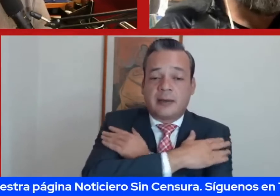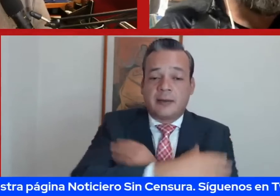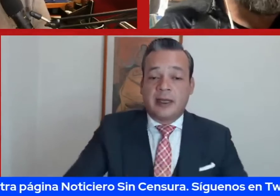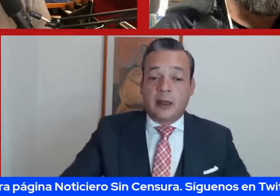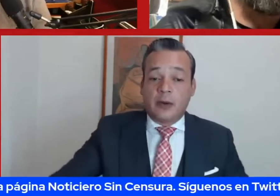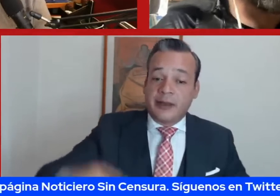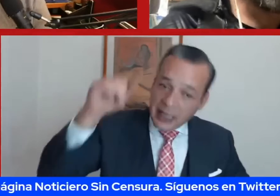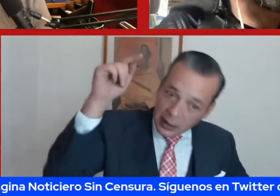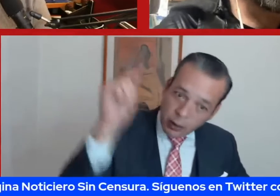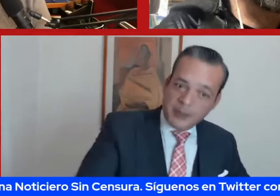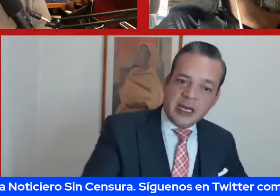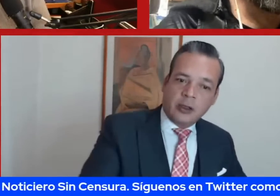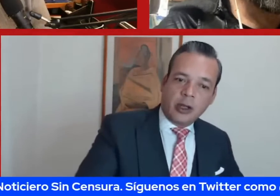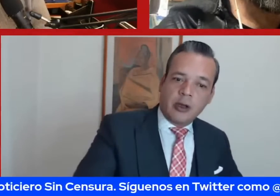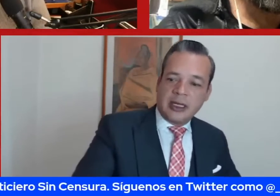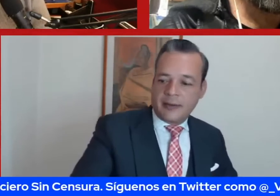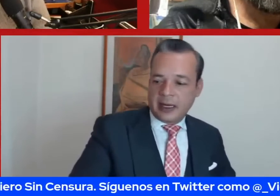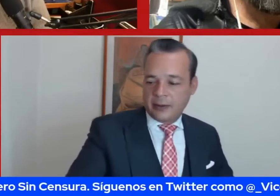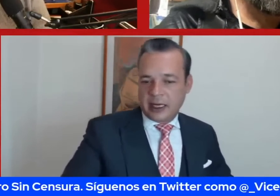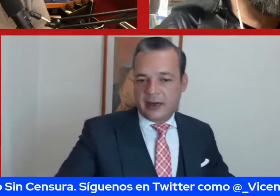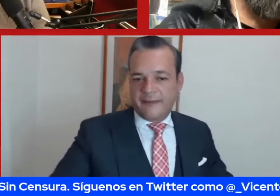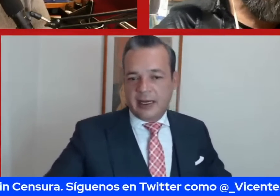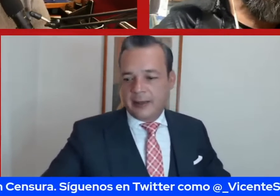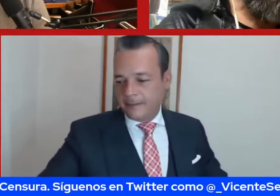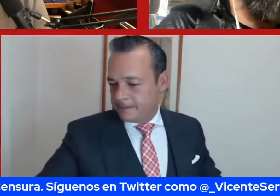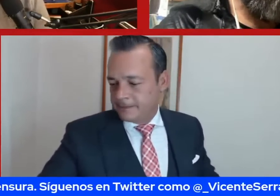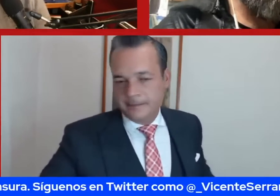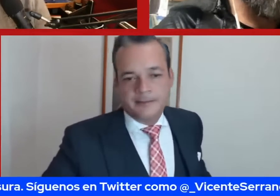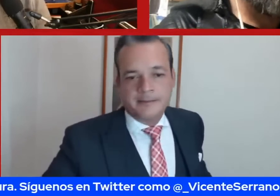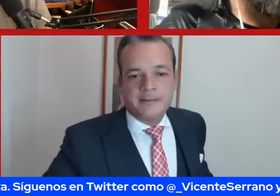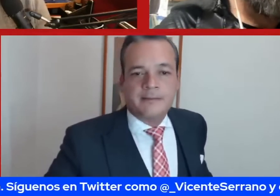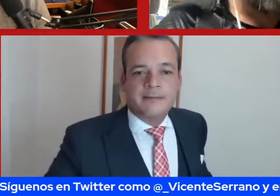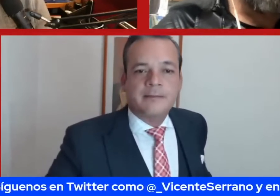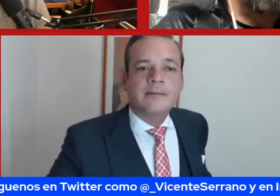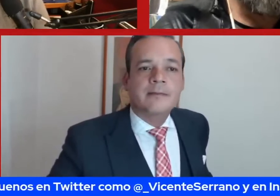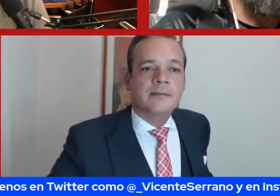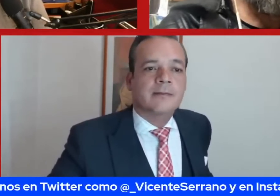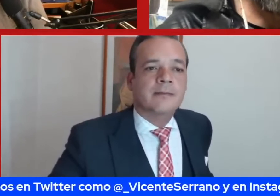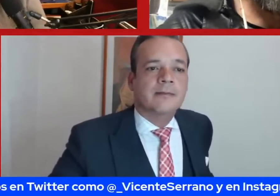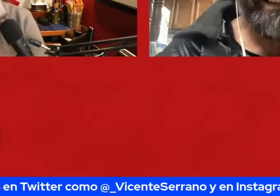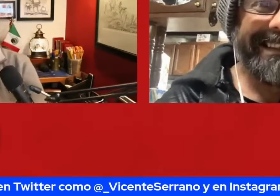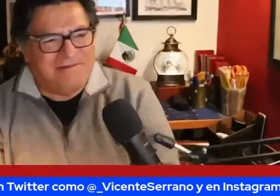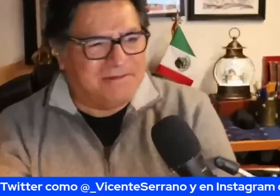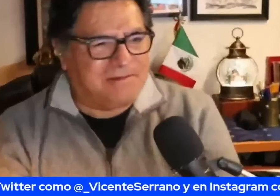feliz Navidad. Y recuerden, el domingo todo el día con la NFL. Chao, chao.